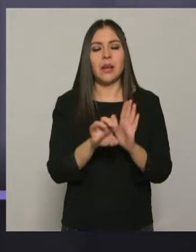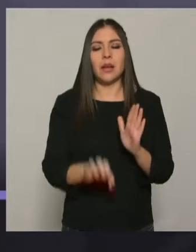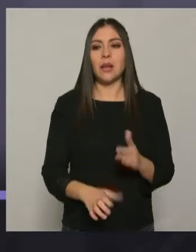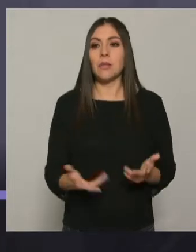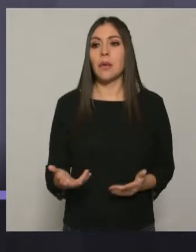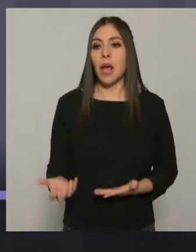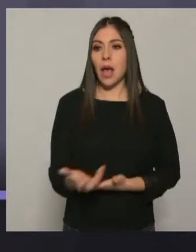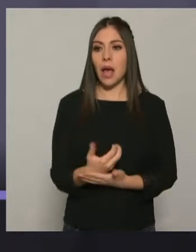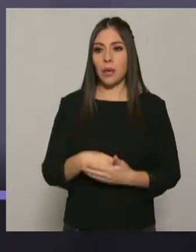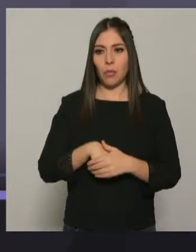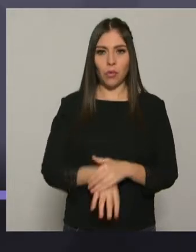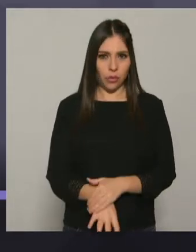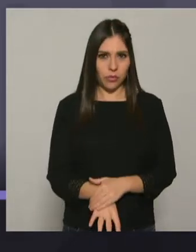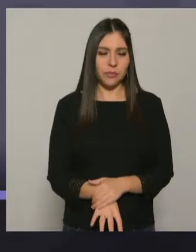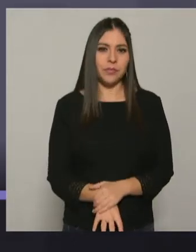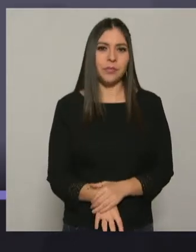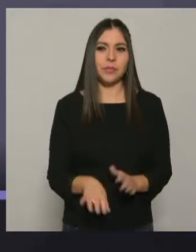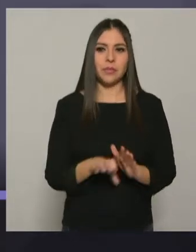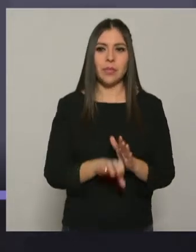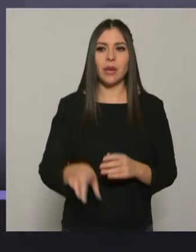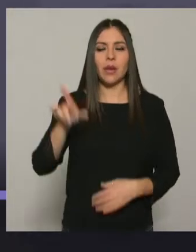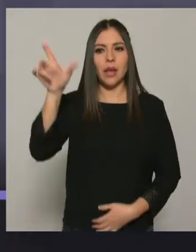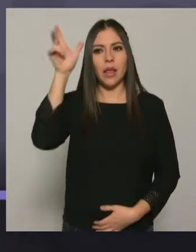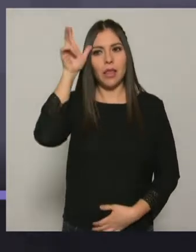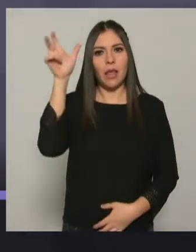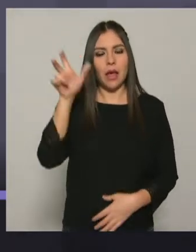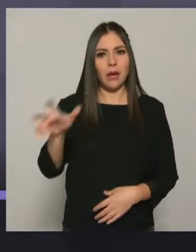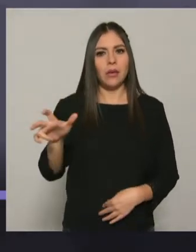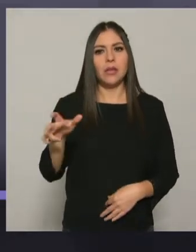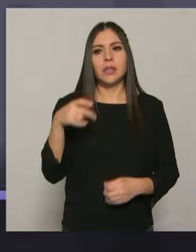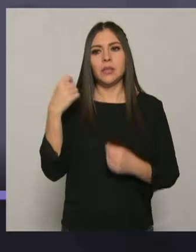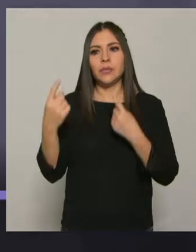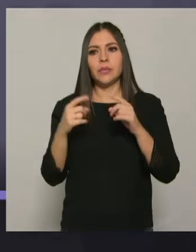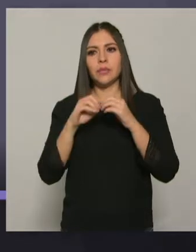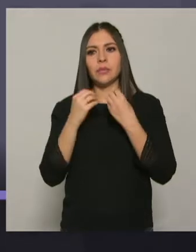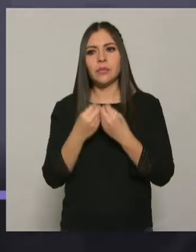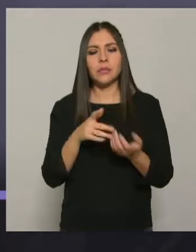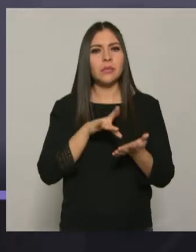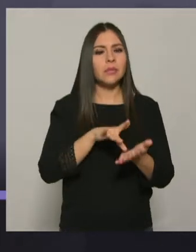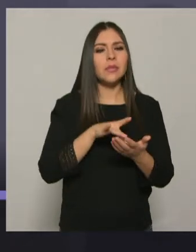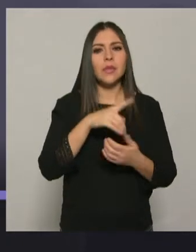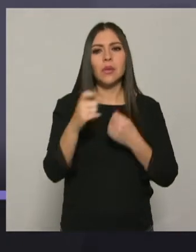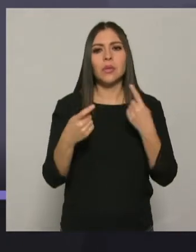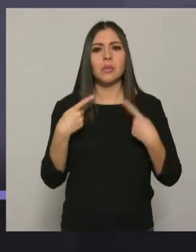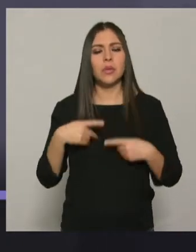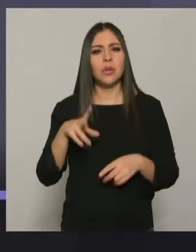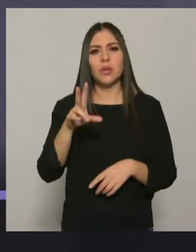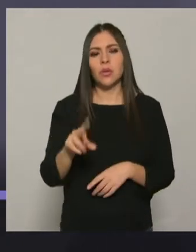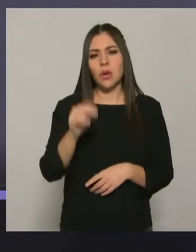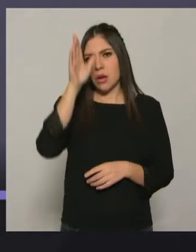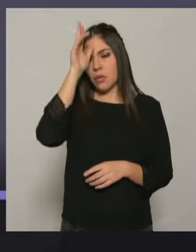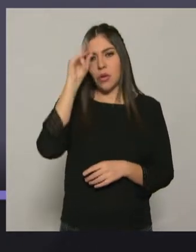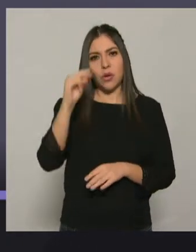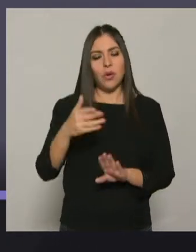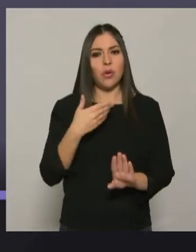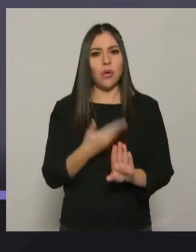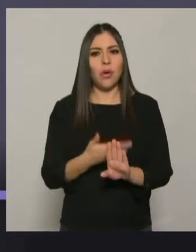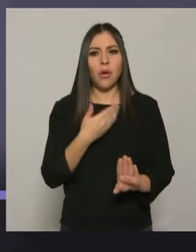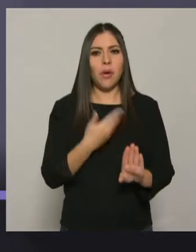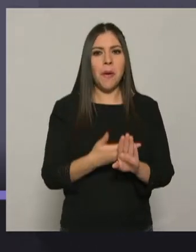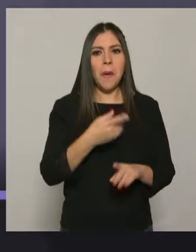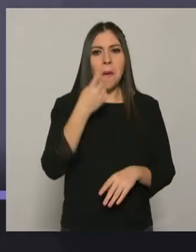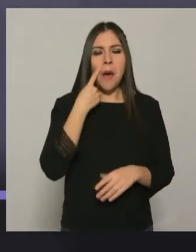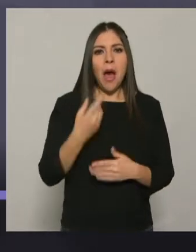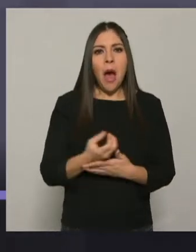en el caso de ya en el estado de Hidalgo, que es donde hemos estado colaborando algunas organizaciones. Quienes están en contra de que se tenga